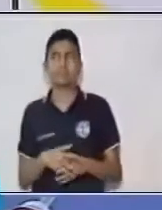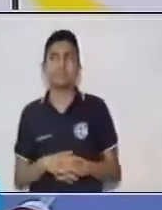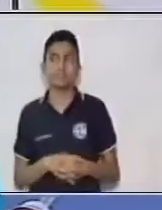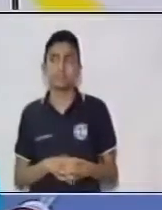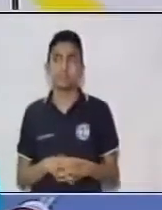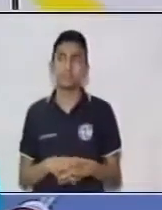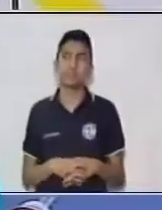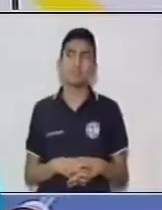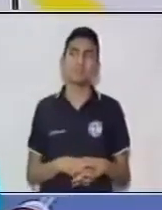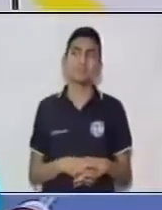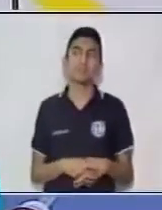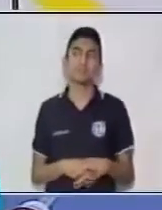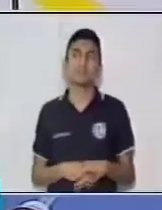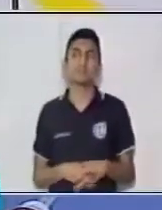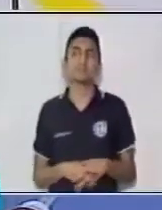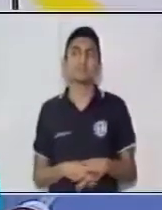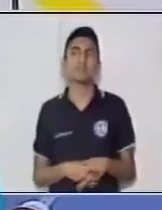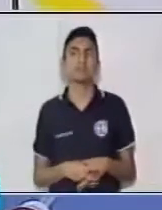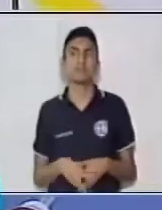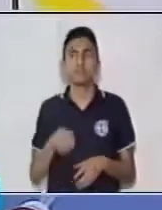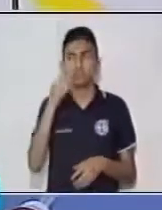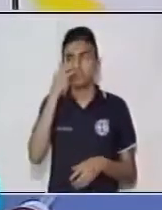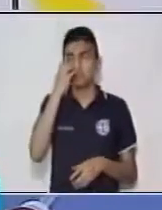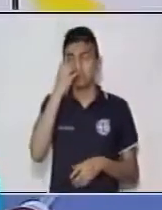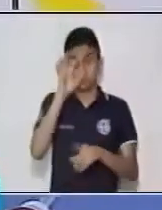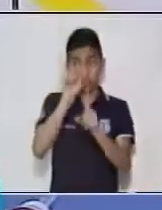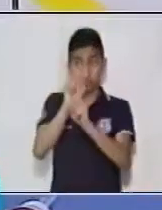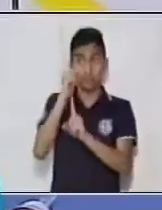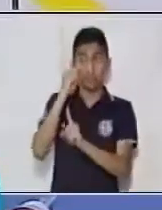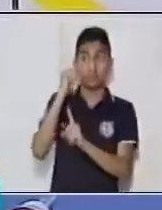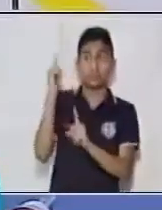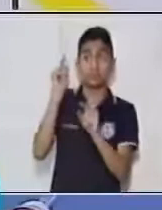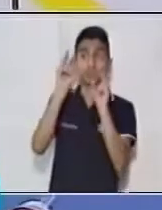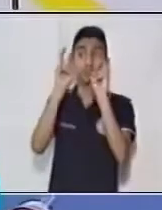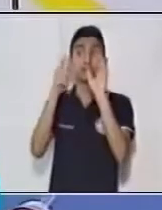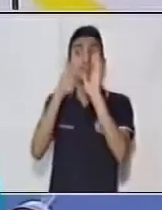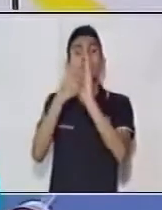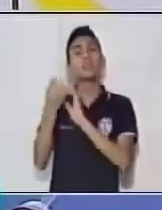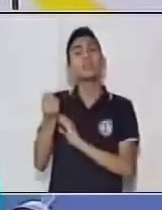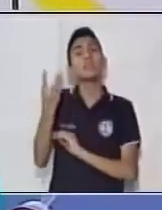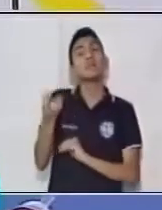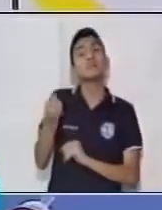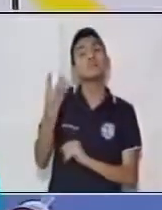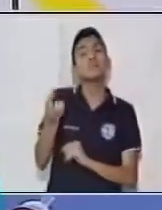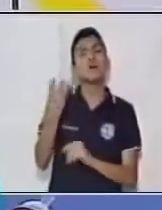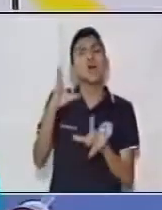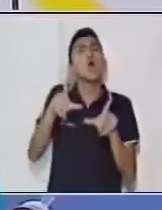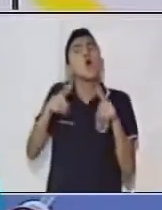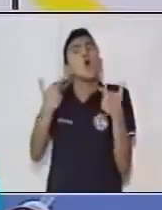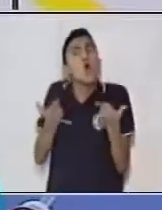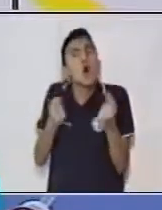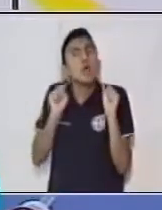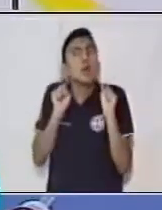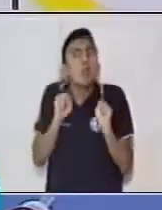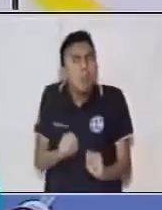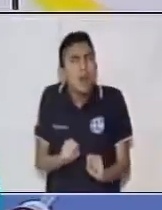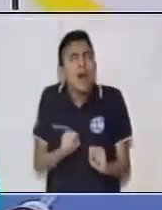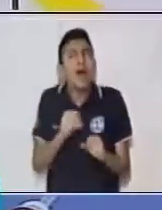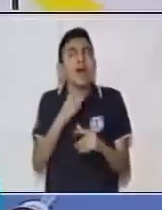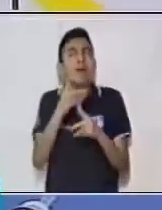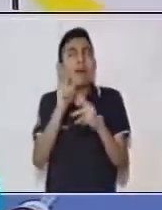podríamos trazar una línea recta para dividir esta figura en 2 partes iguales?